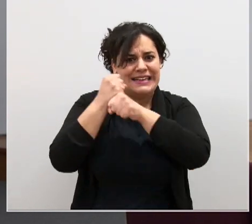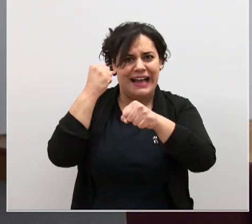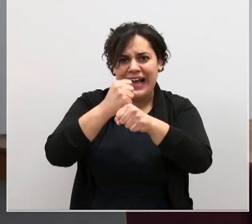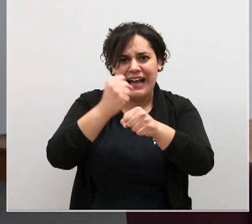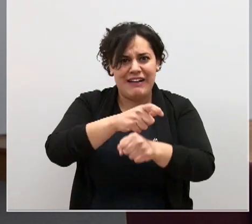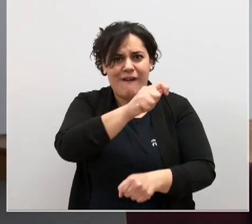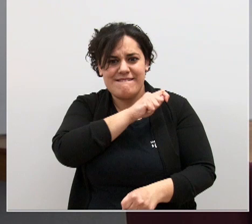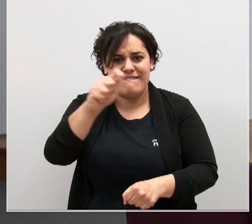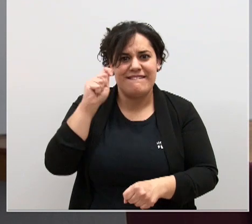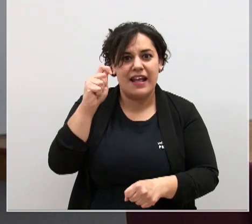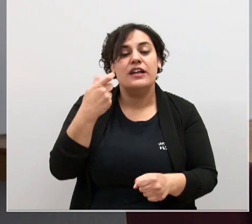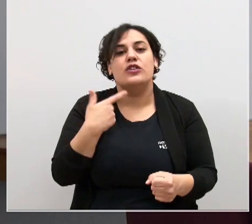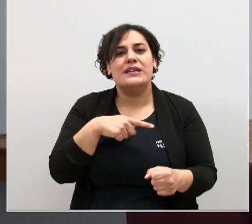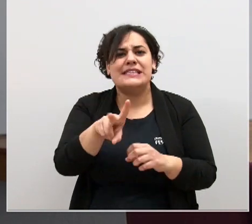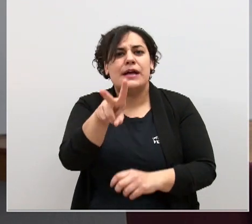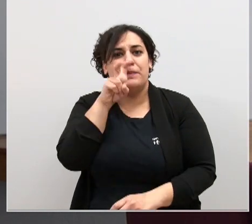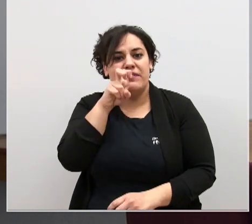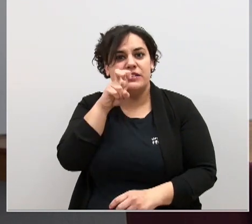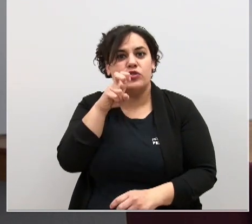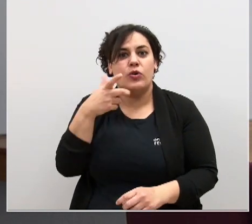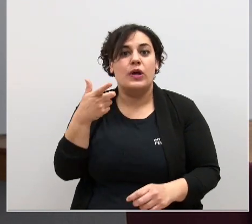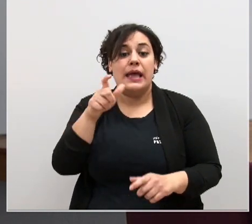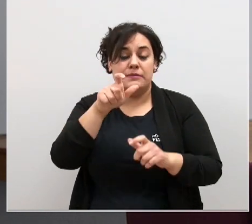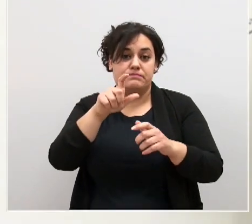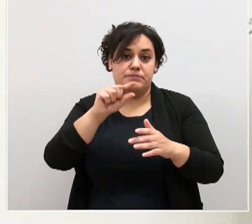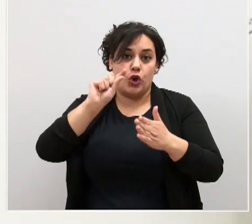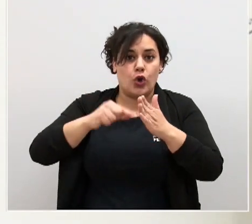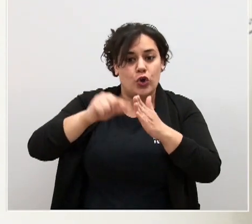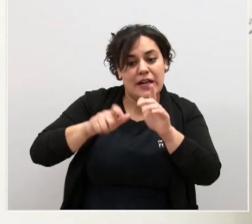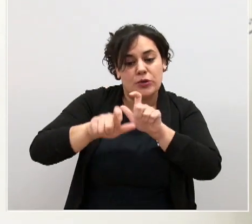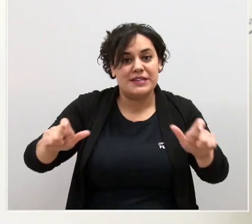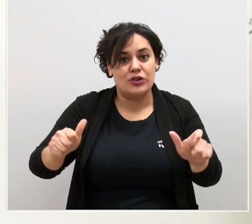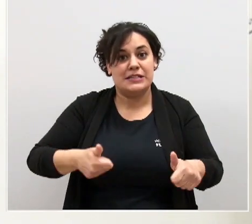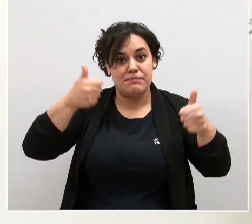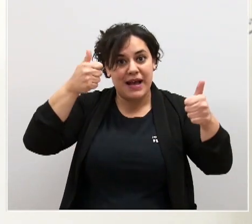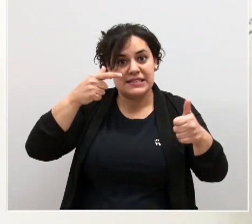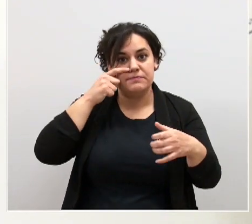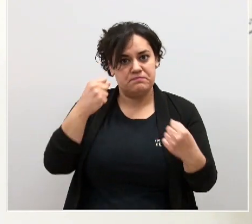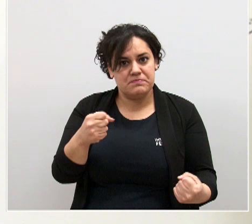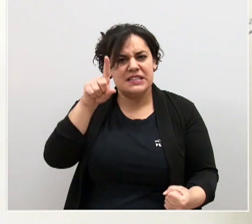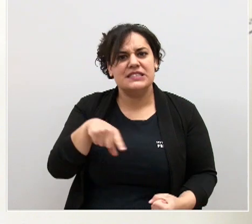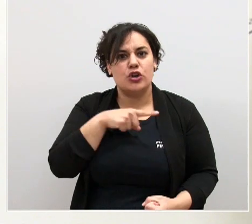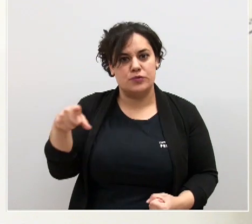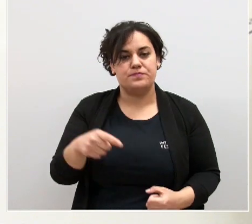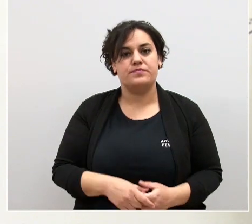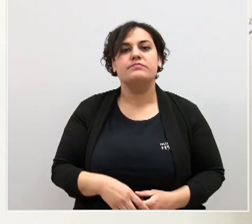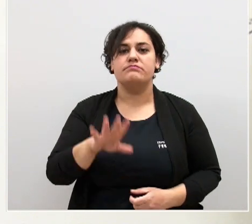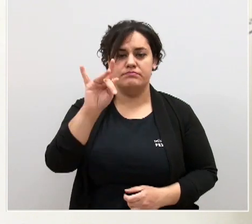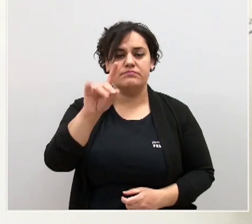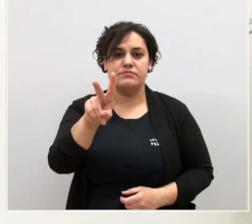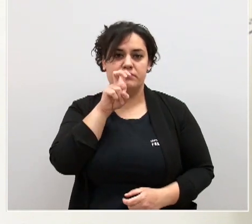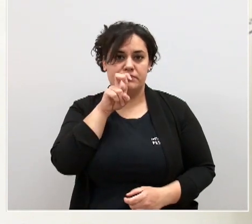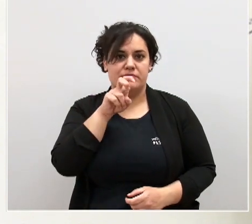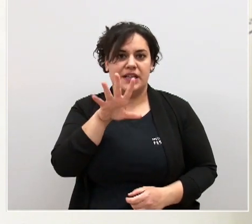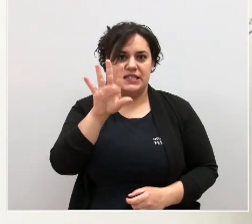hacer seguimiento a los 20.000 casos sospechosos? Sí, está previsto. De hecho, el presidente López